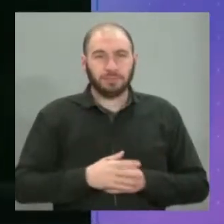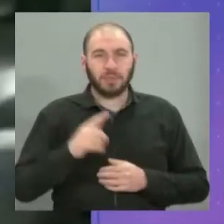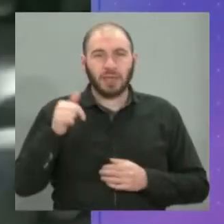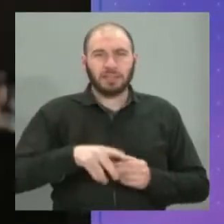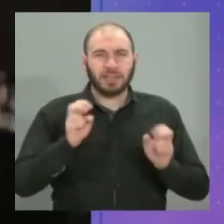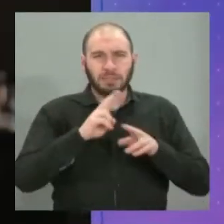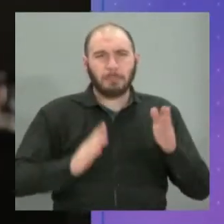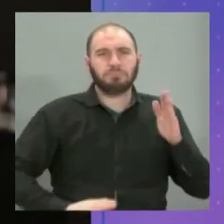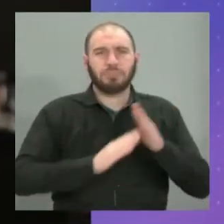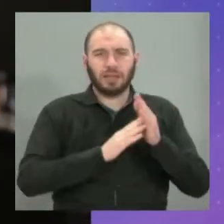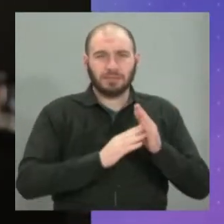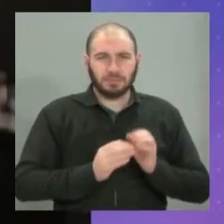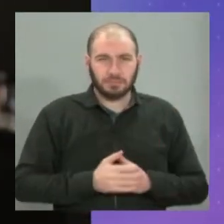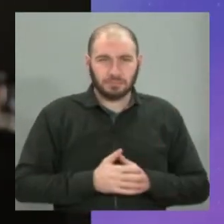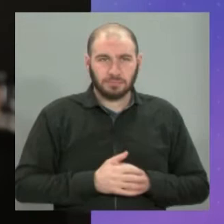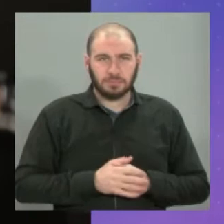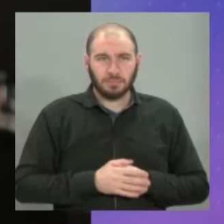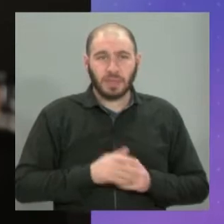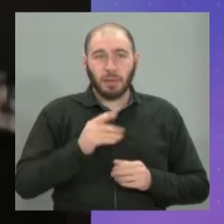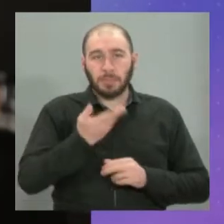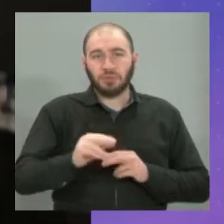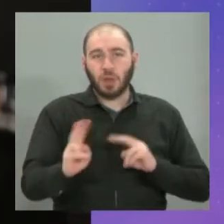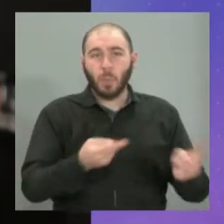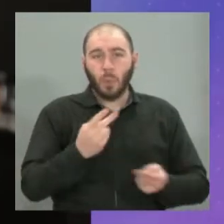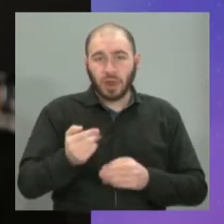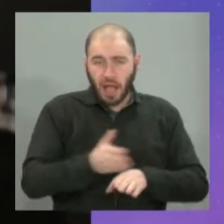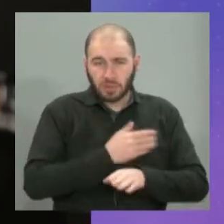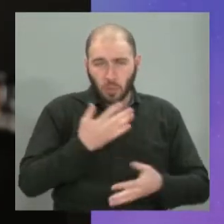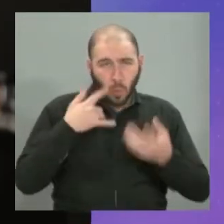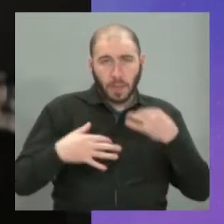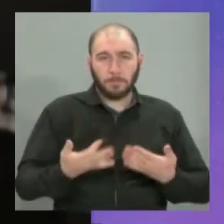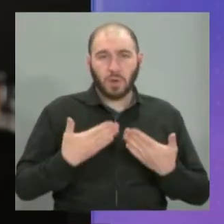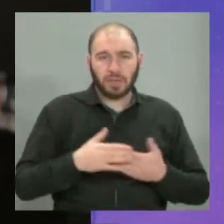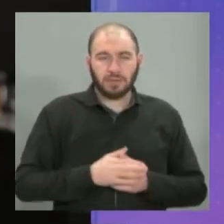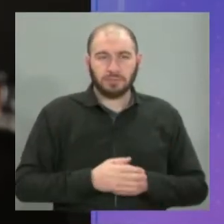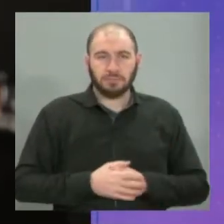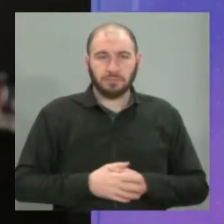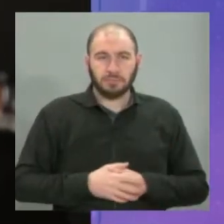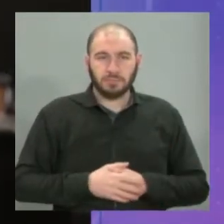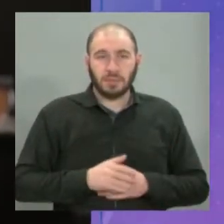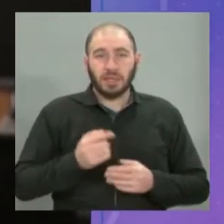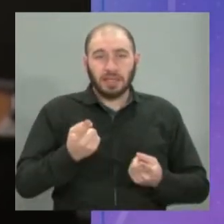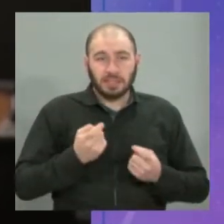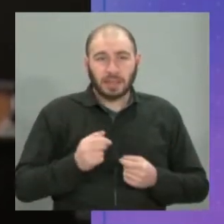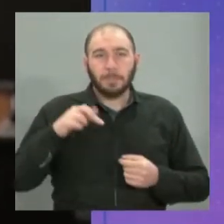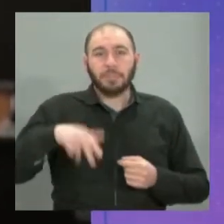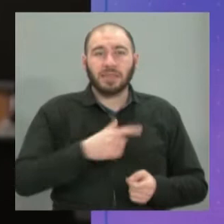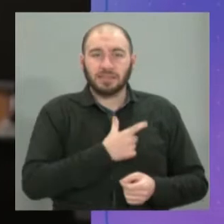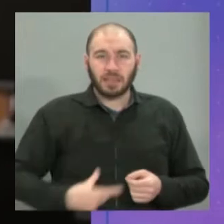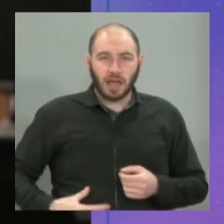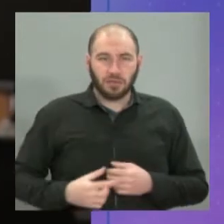principal causa de muerte prevenible, o sea que se puede prevenir. Que hace falta políticas de